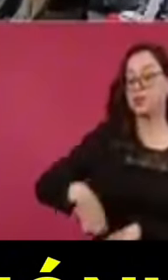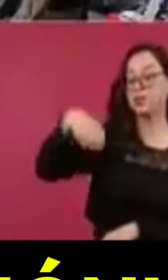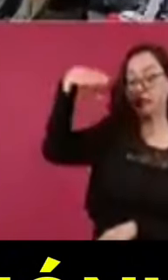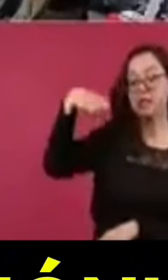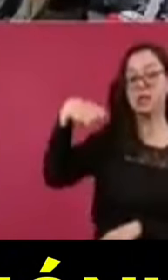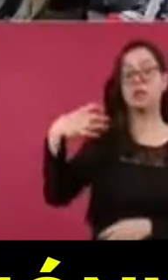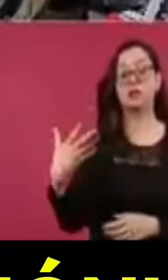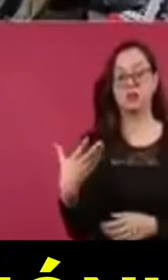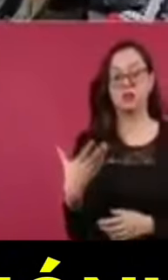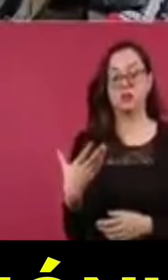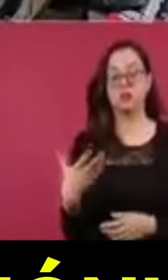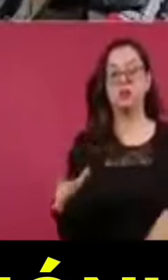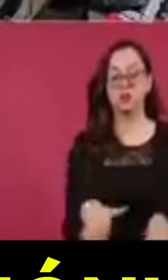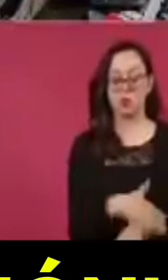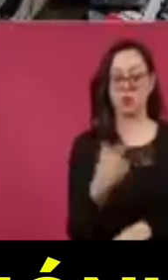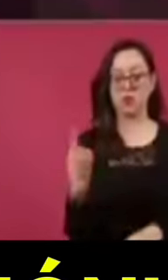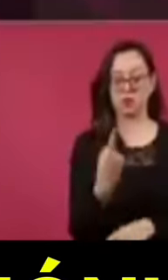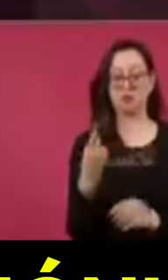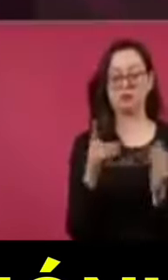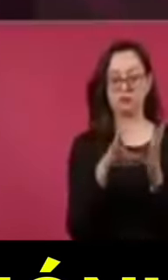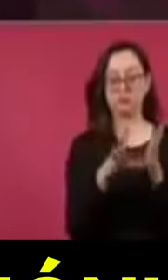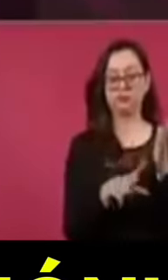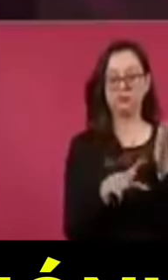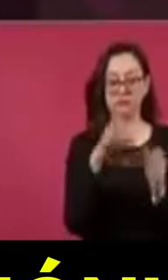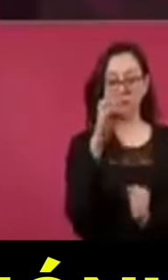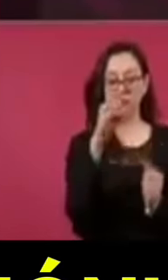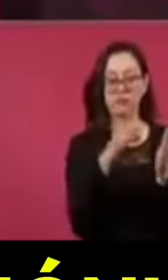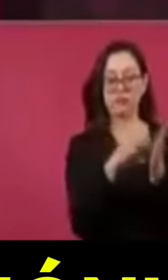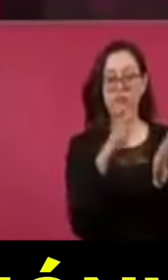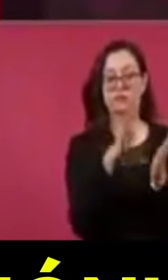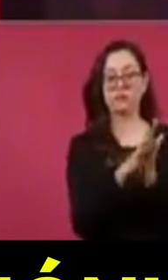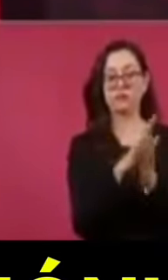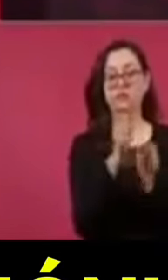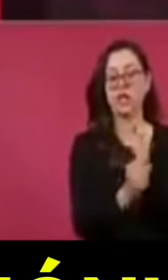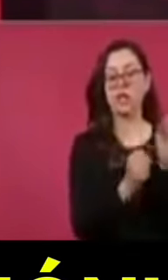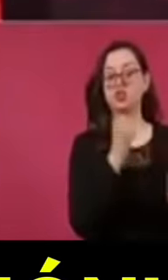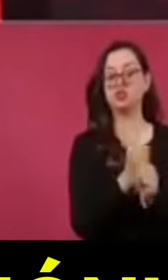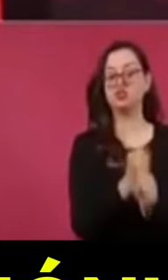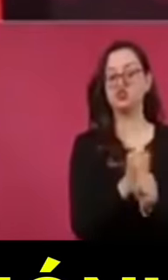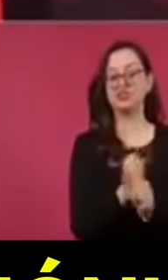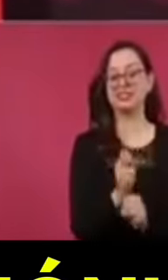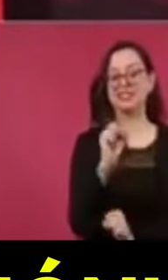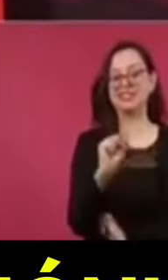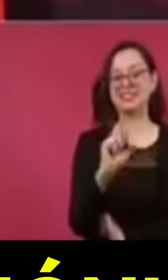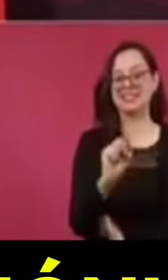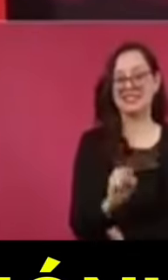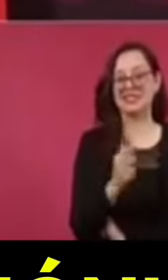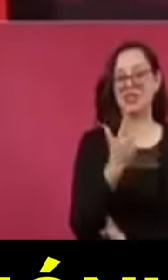porque está en la Constitución a partir de los 68 años.